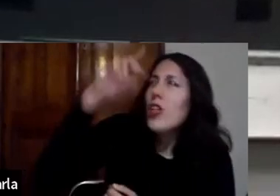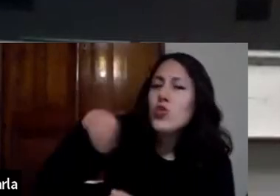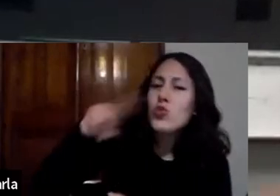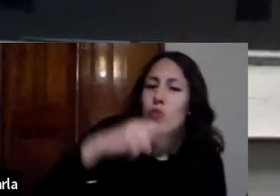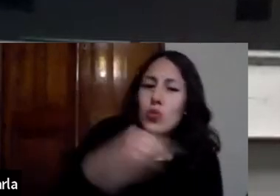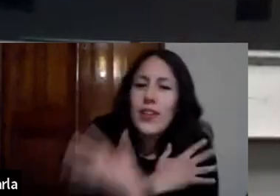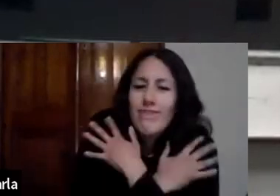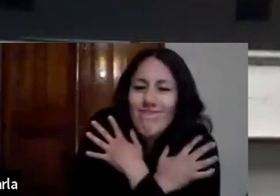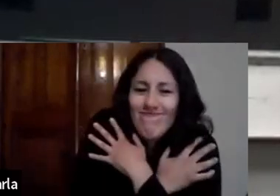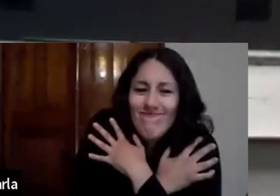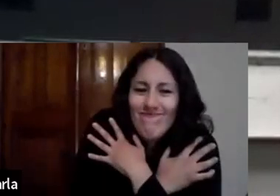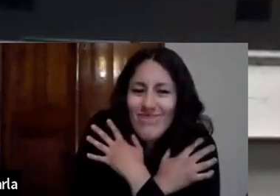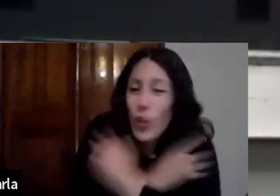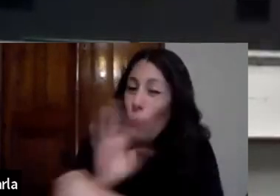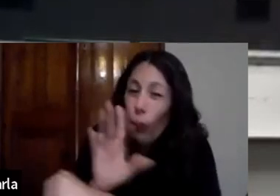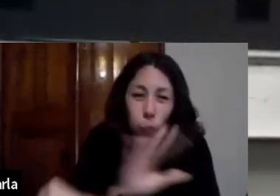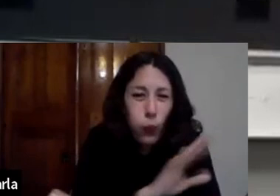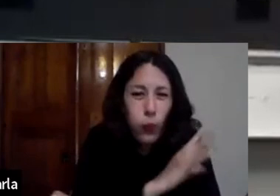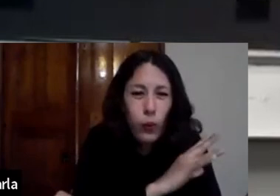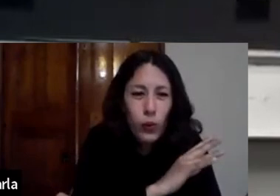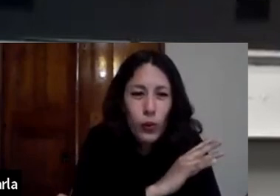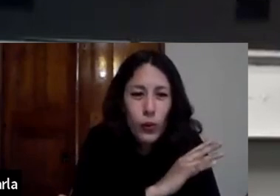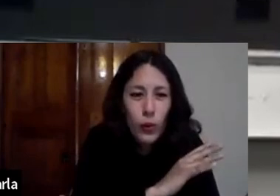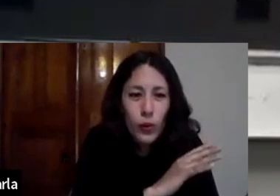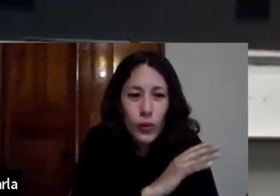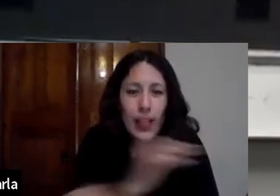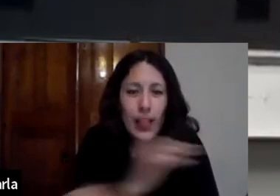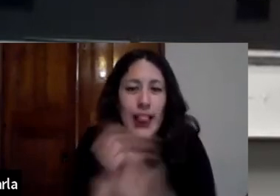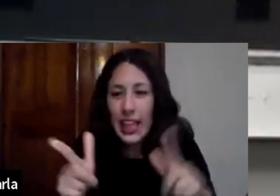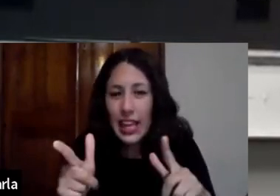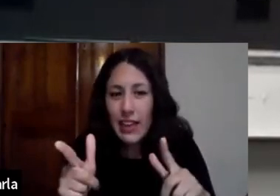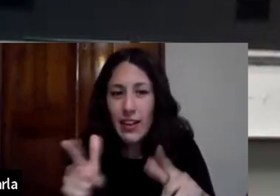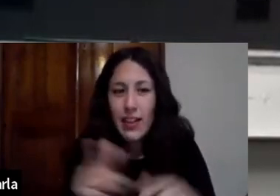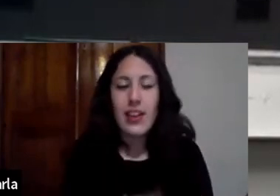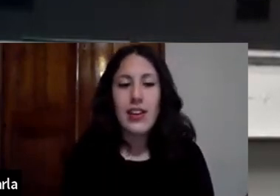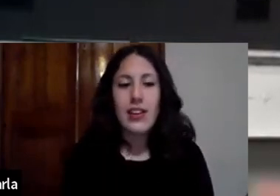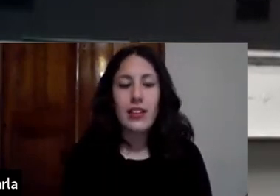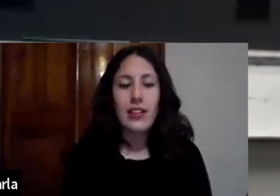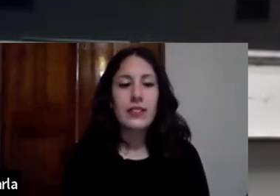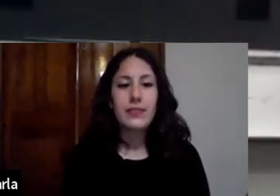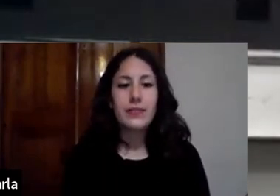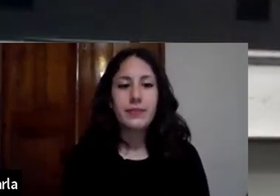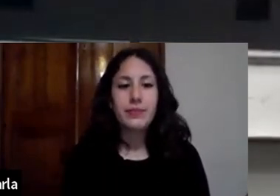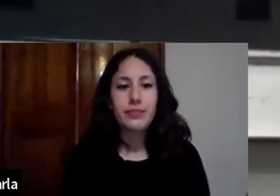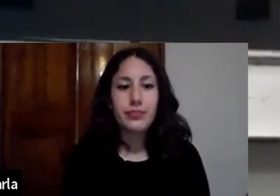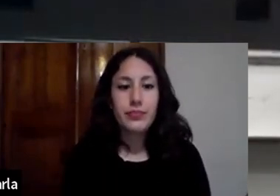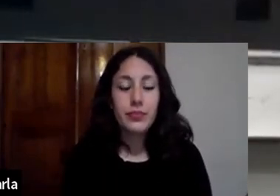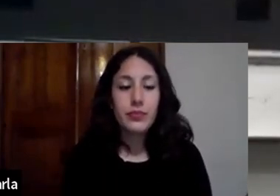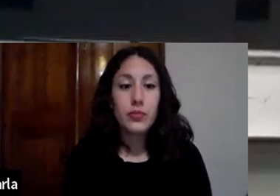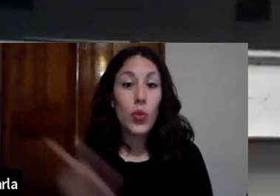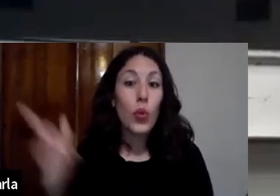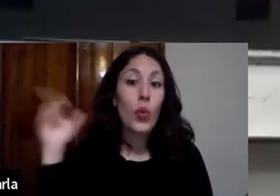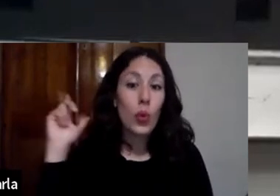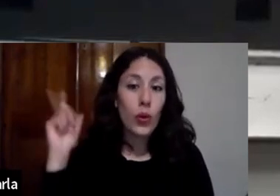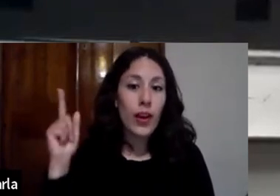emotivo, sanador, liberador. Y bueno, pues espero que a través de esto que hemos compartido